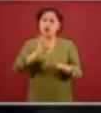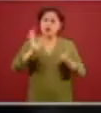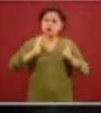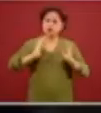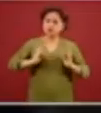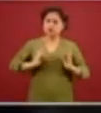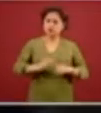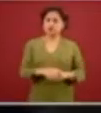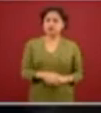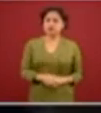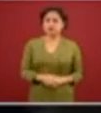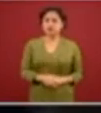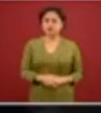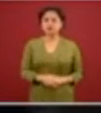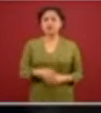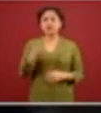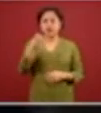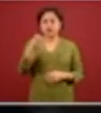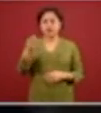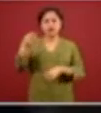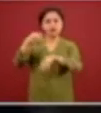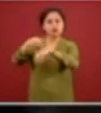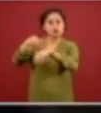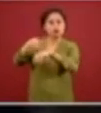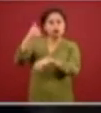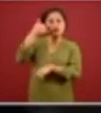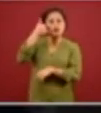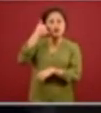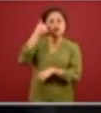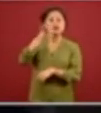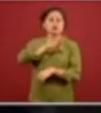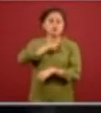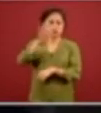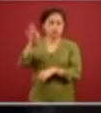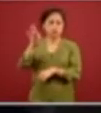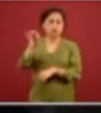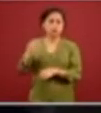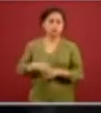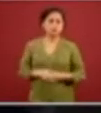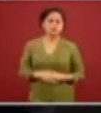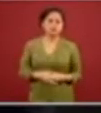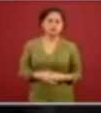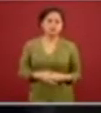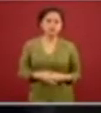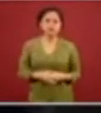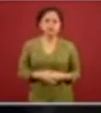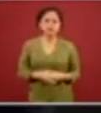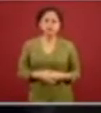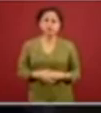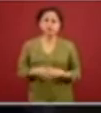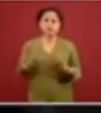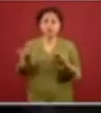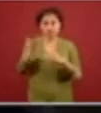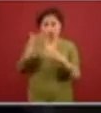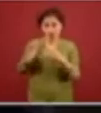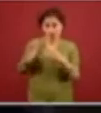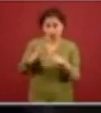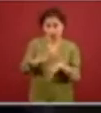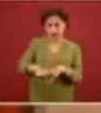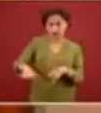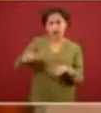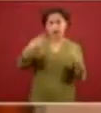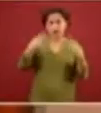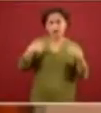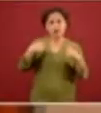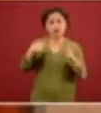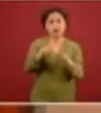Son líneas que están disponibles. Y en este momento, a ustedes como medios les hago un llamado a